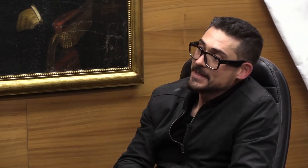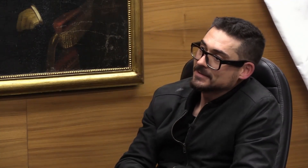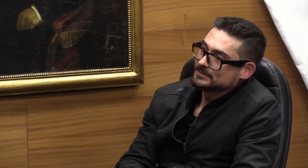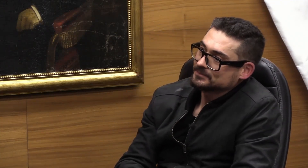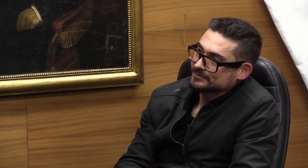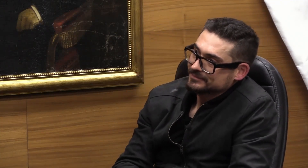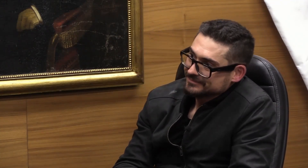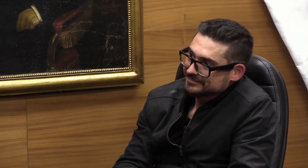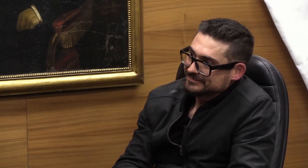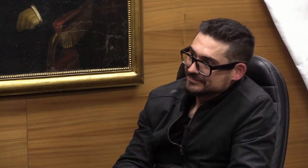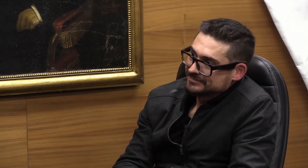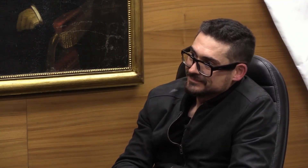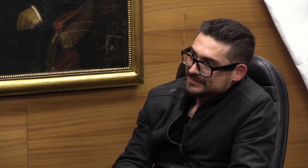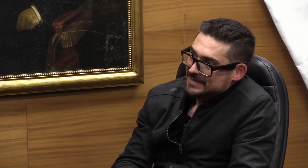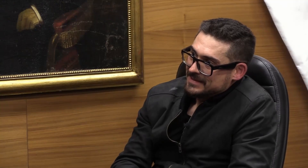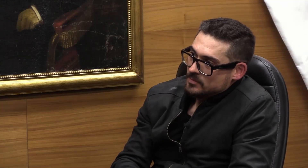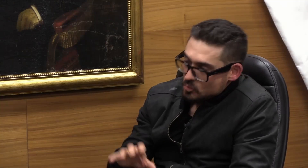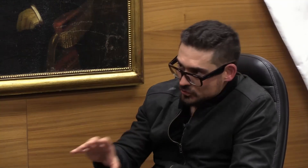el predial.